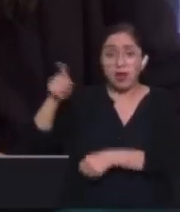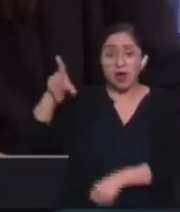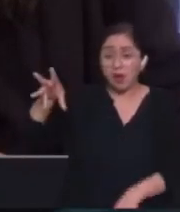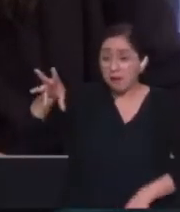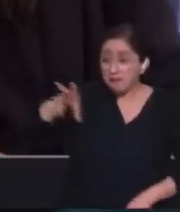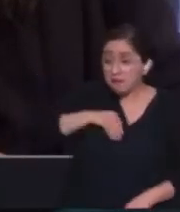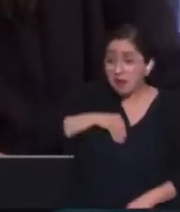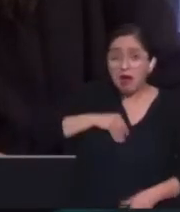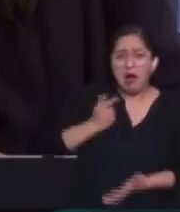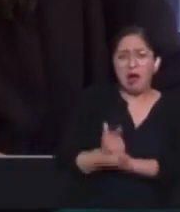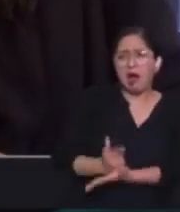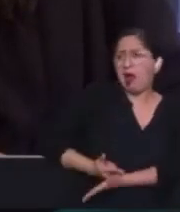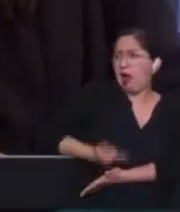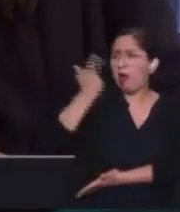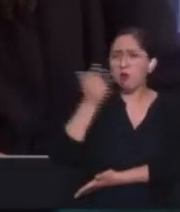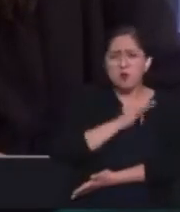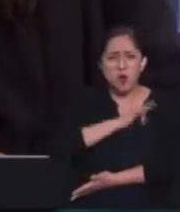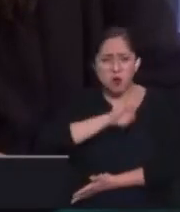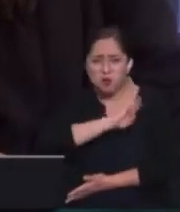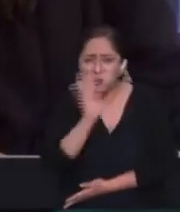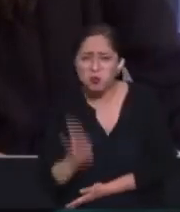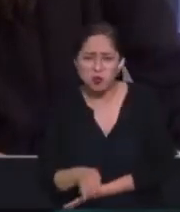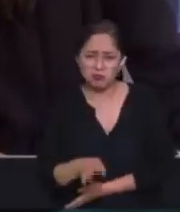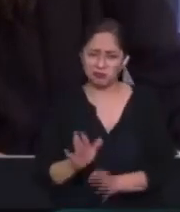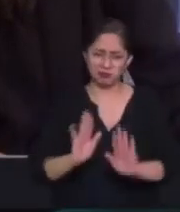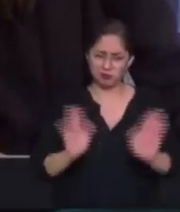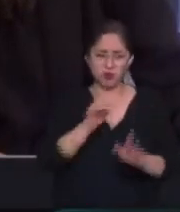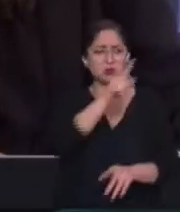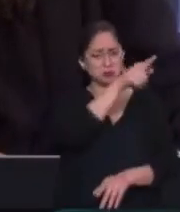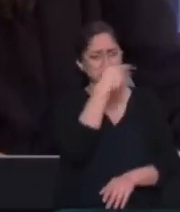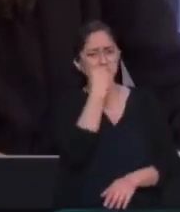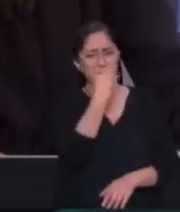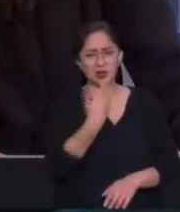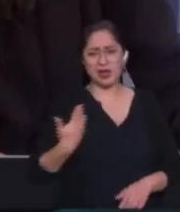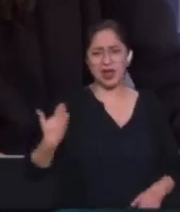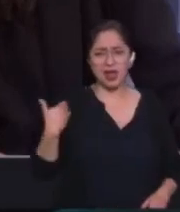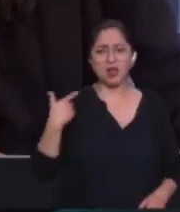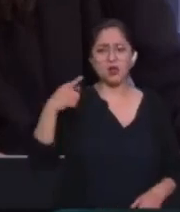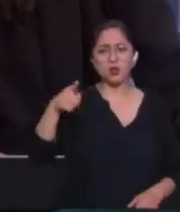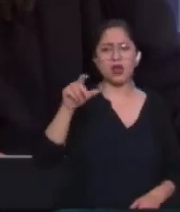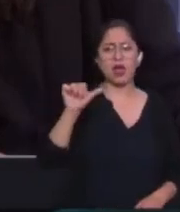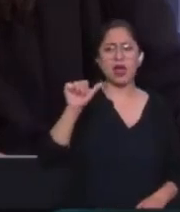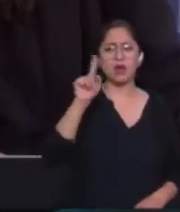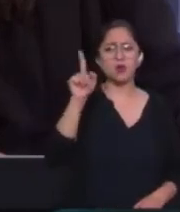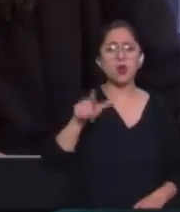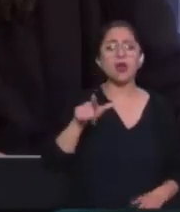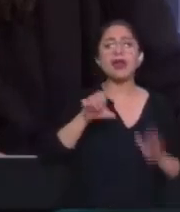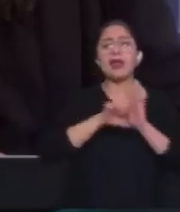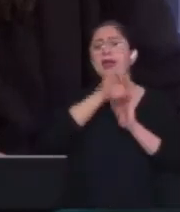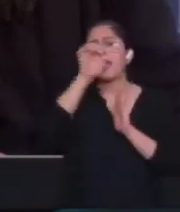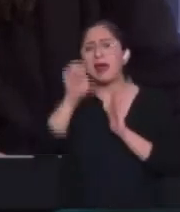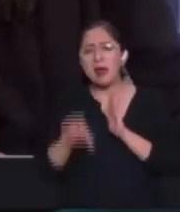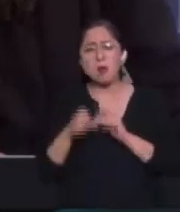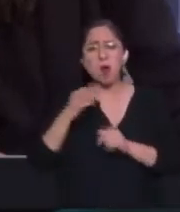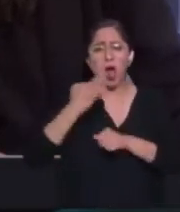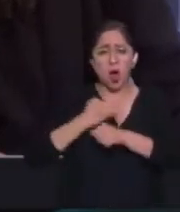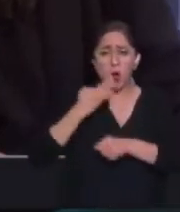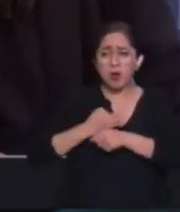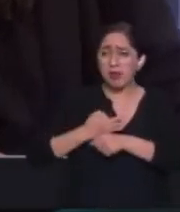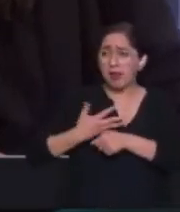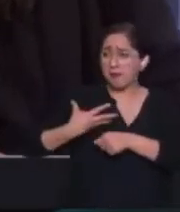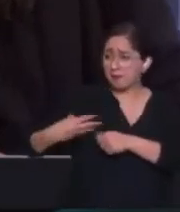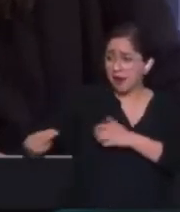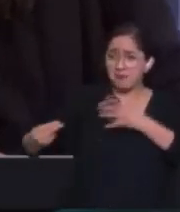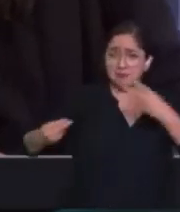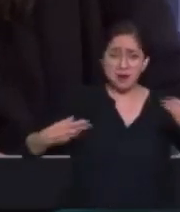no hay mayor número de muertes. Por eso, acertadamente ustedes decían, Azul veía que lo mencionaba, que aunque se está viendo un pico impresionante,